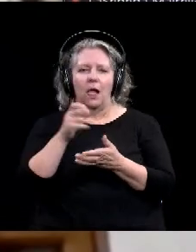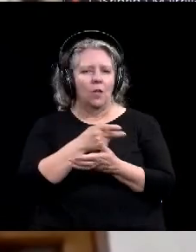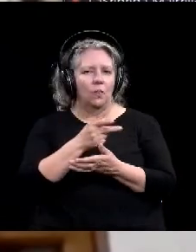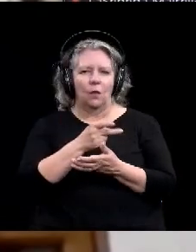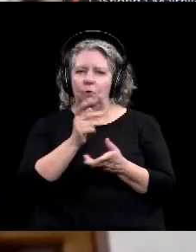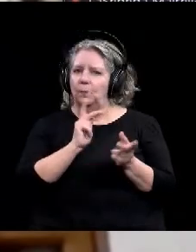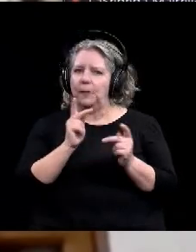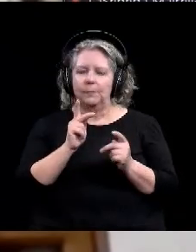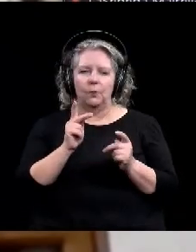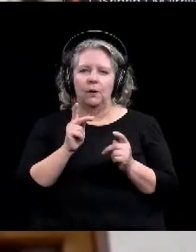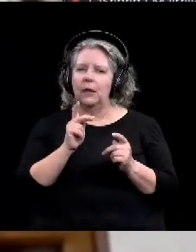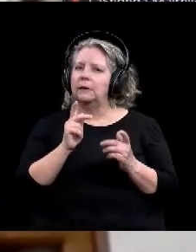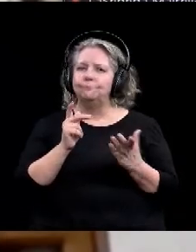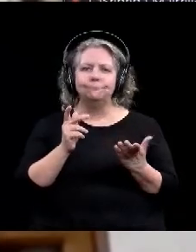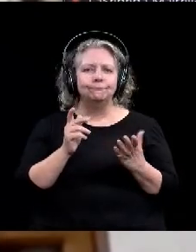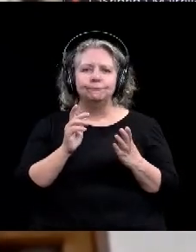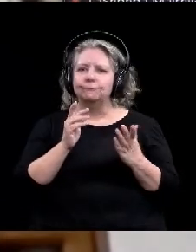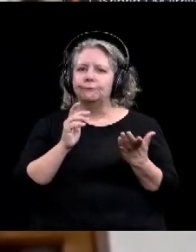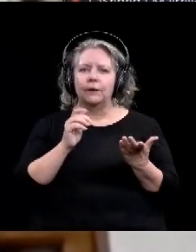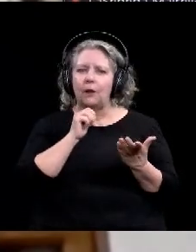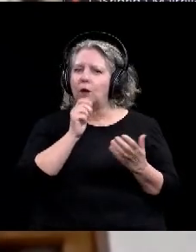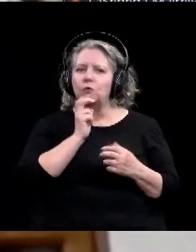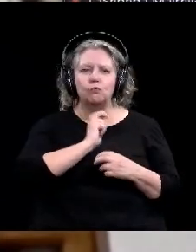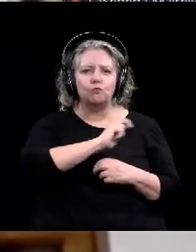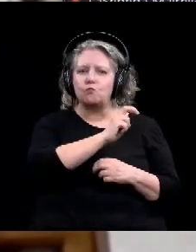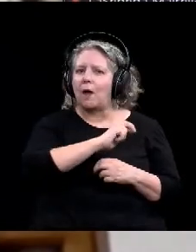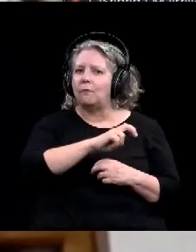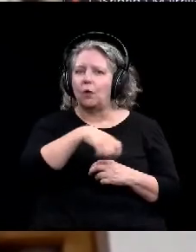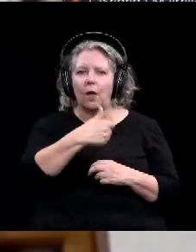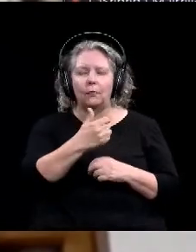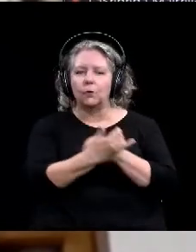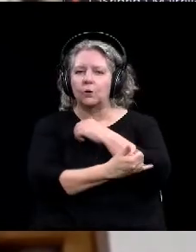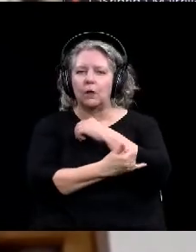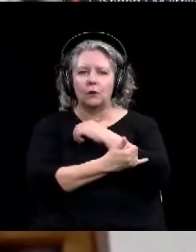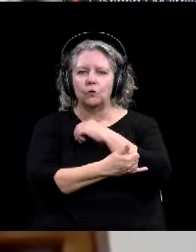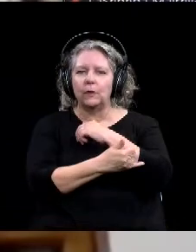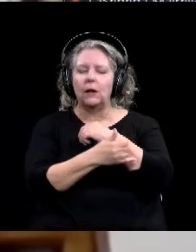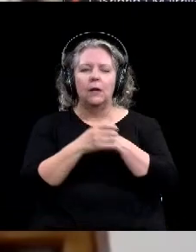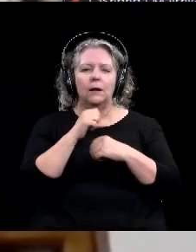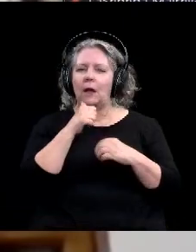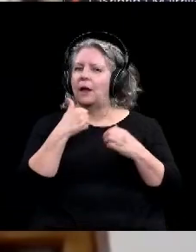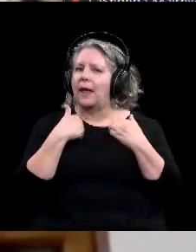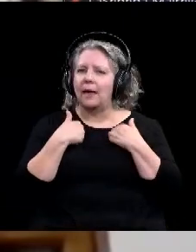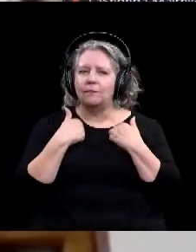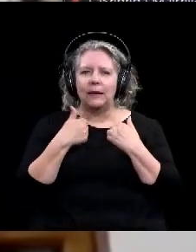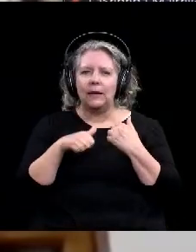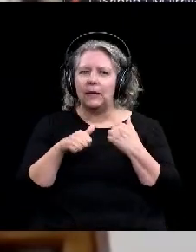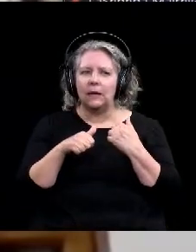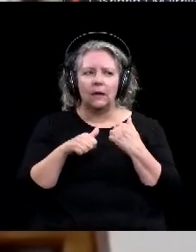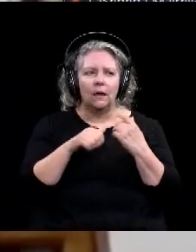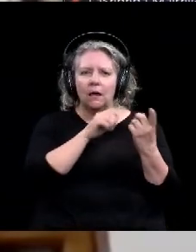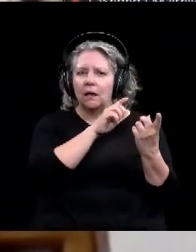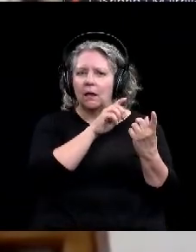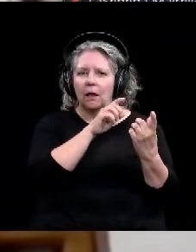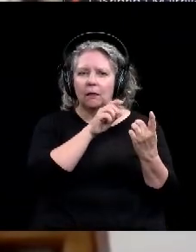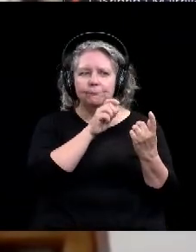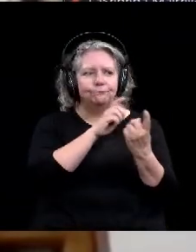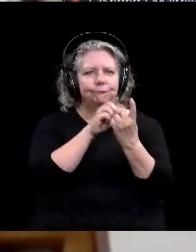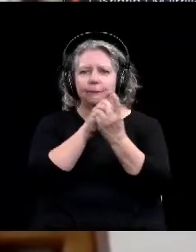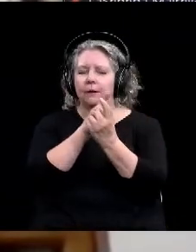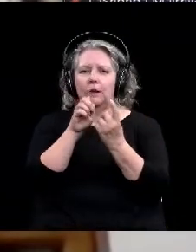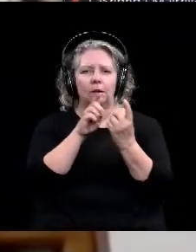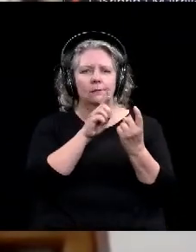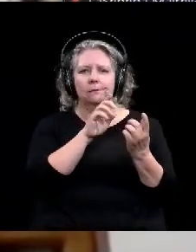otro y no tuvieron contacto con otros que fueron o viajaron a otro